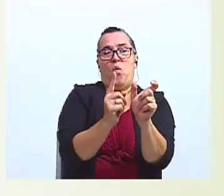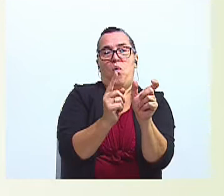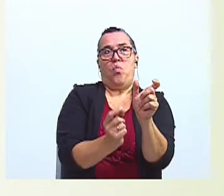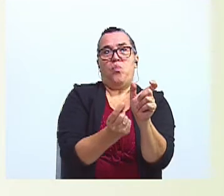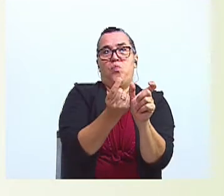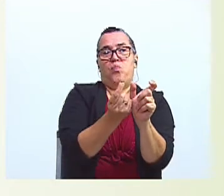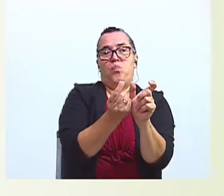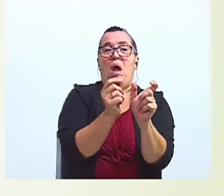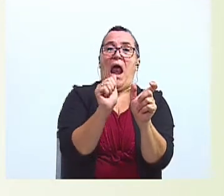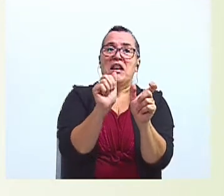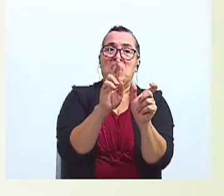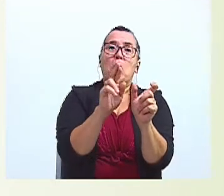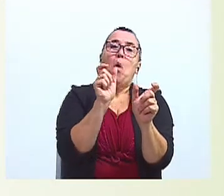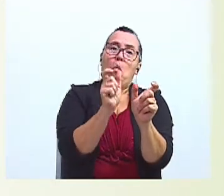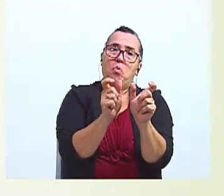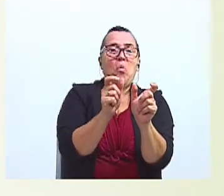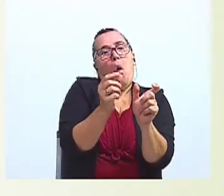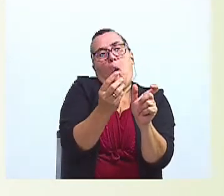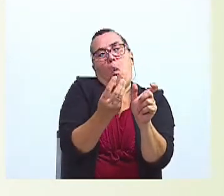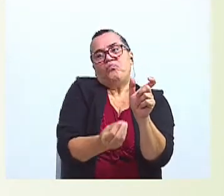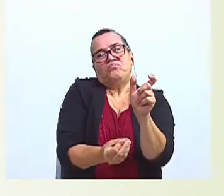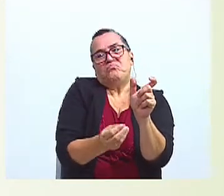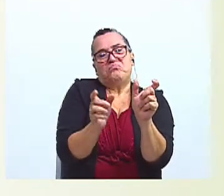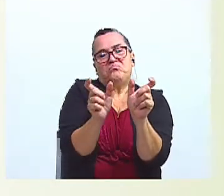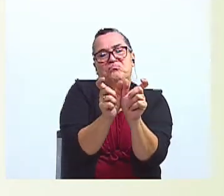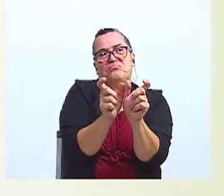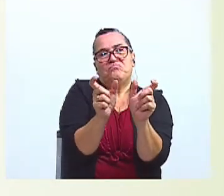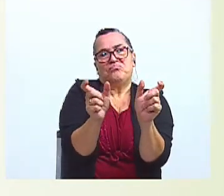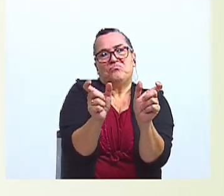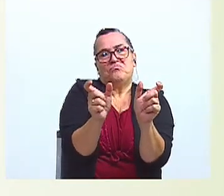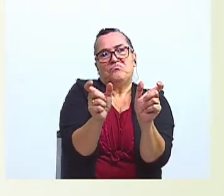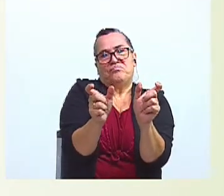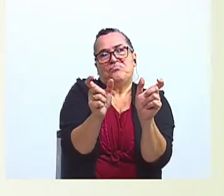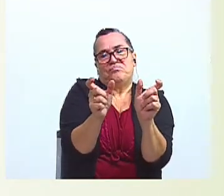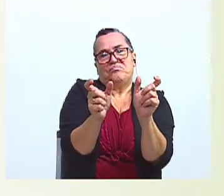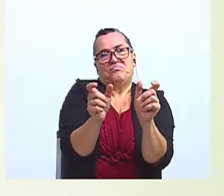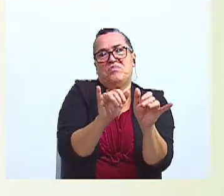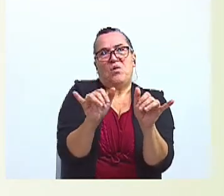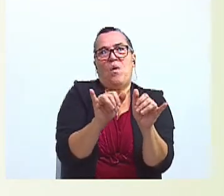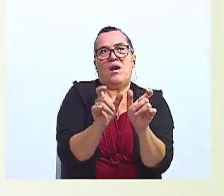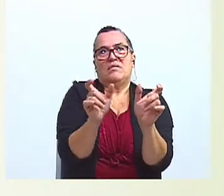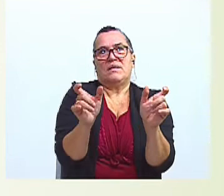seguros de que realmente se escribe de manera separada.